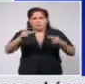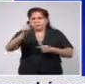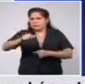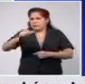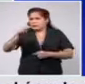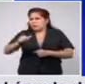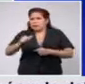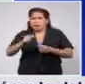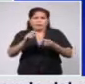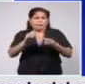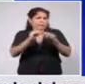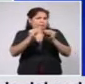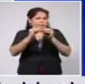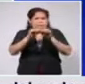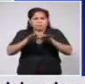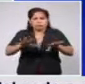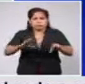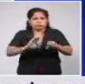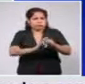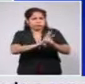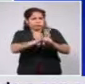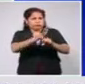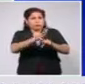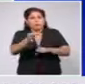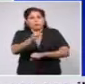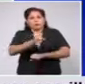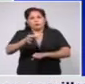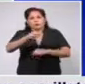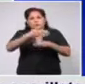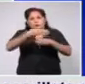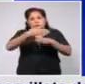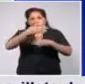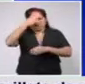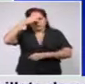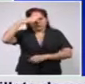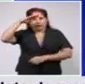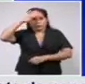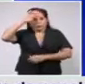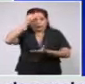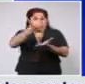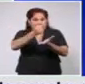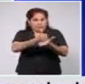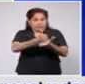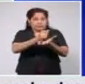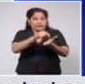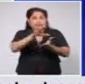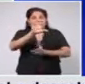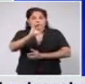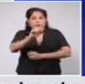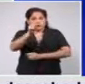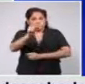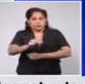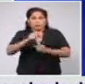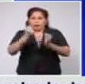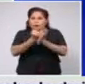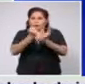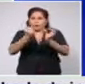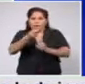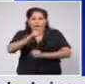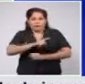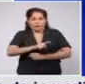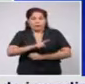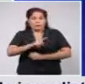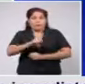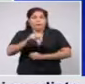mayor transmisión en el municipio Santiago de Cuba, con 50 casos ayer, Palma Soriano